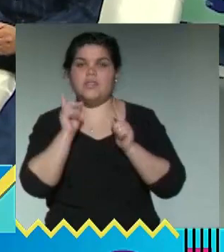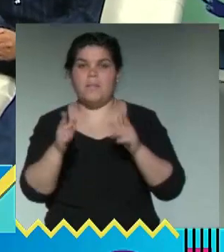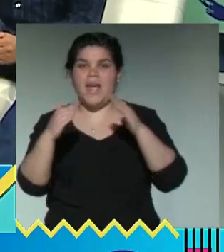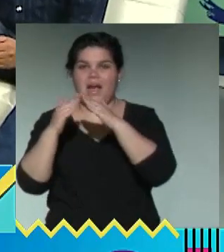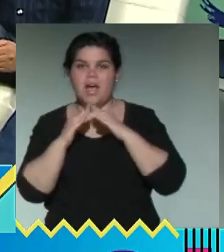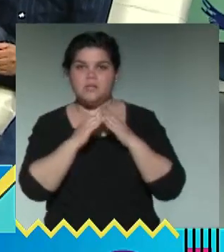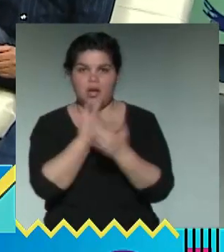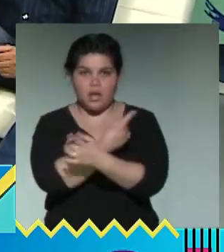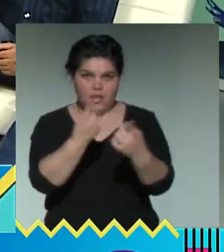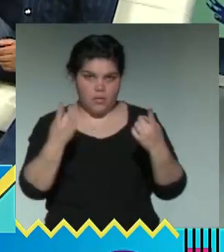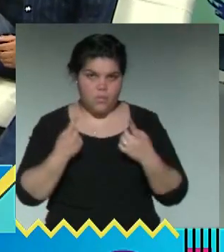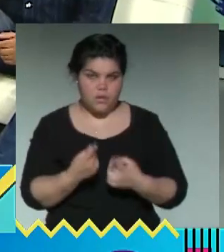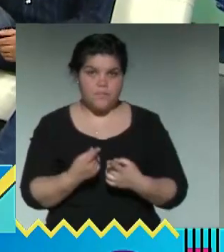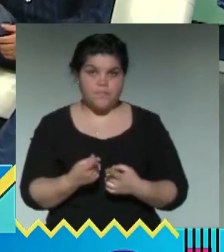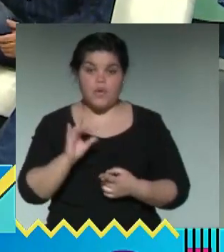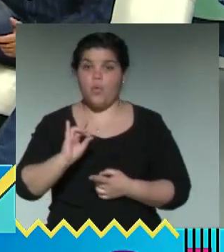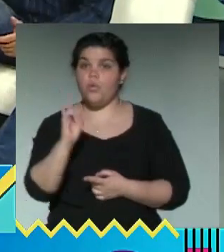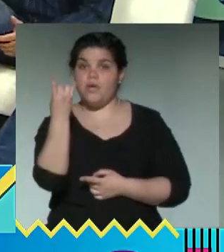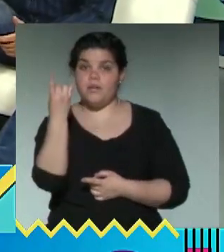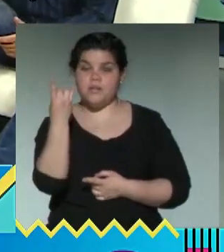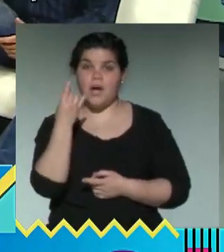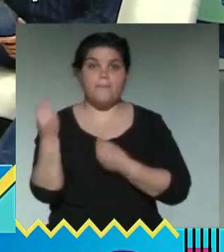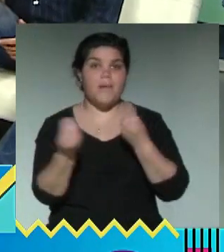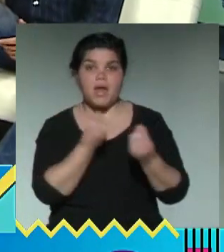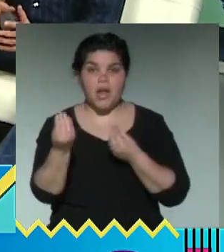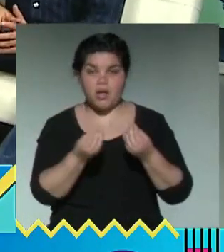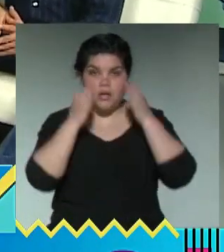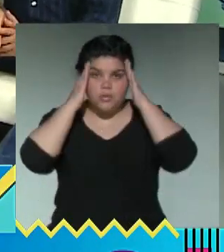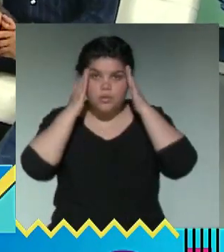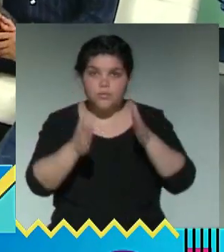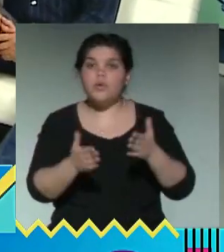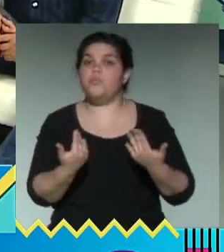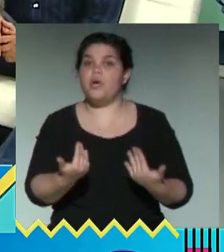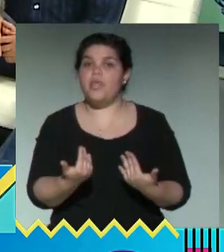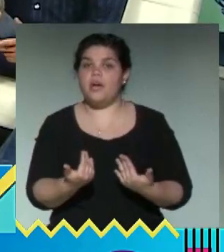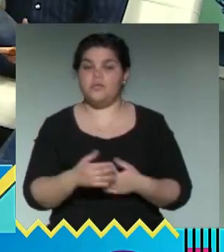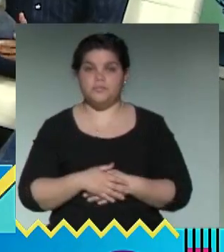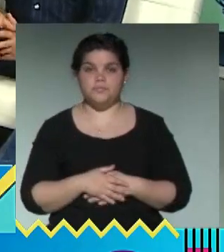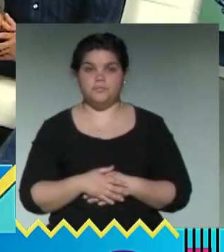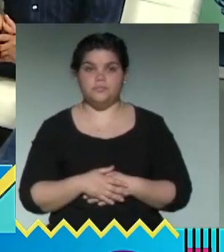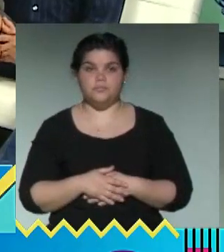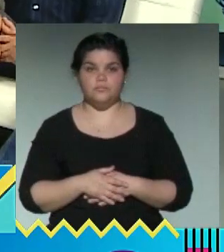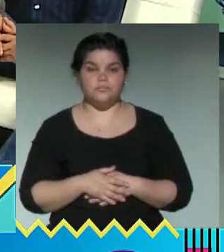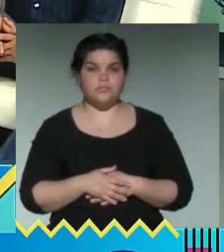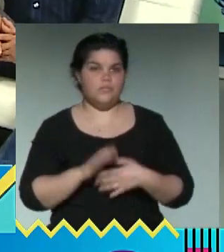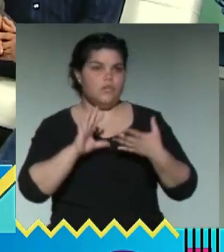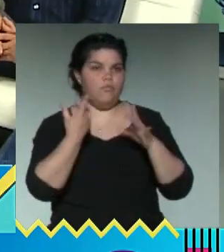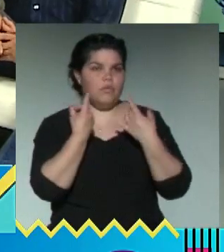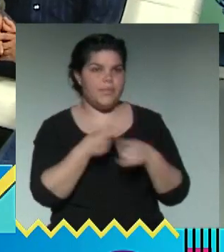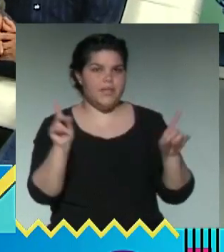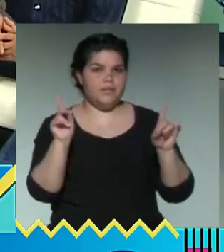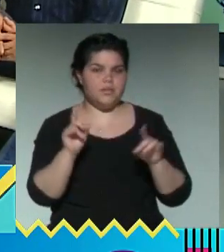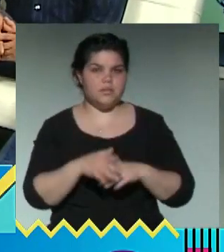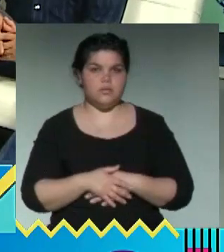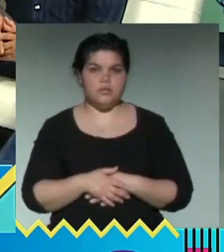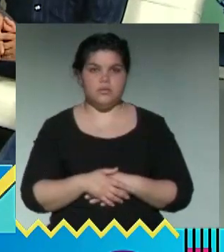nivel universidad, para tener en cuenta una alternativa a la energía. Claro, como multidimensional, ¿no? Claro. Distintos factores.